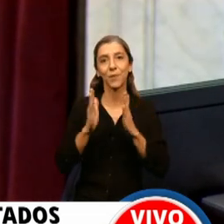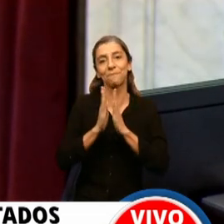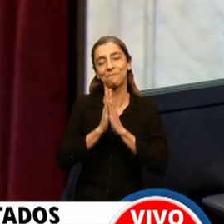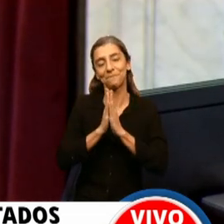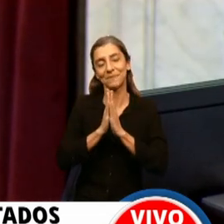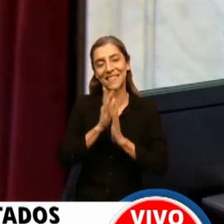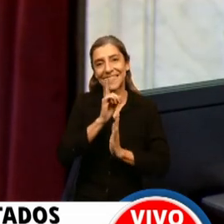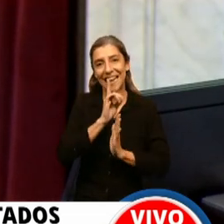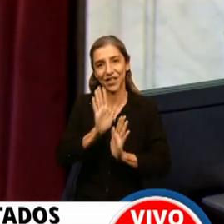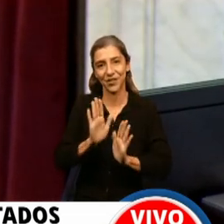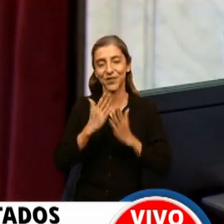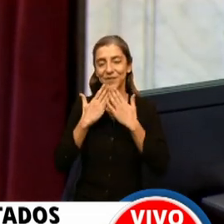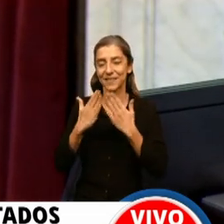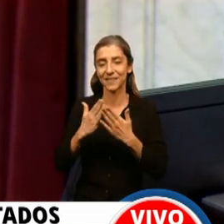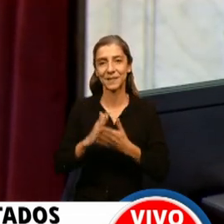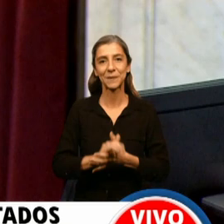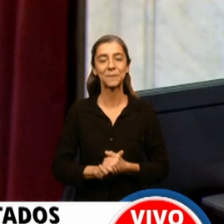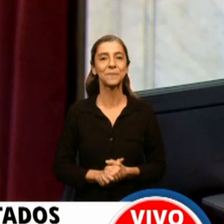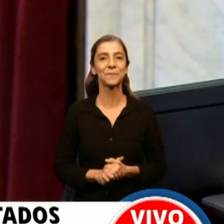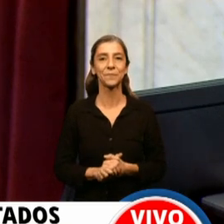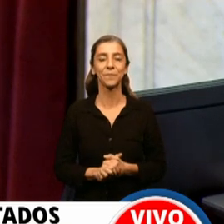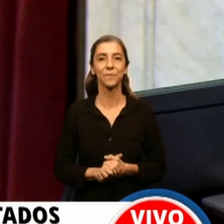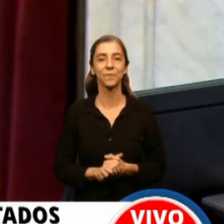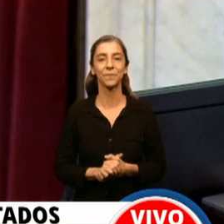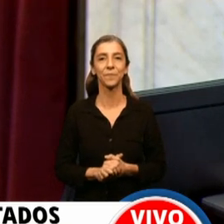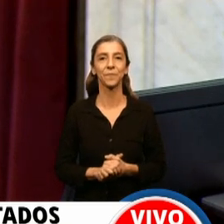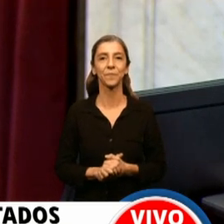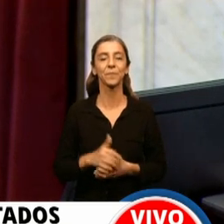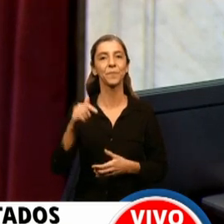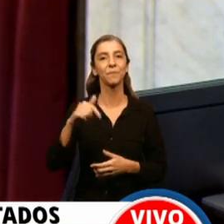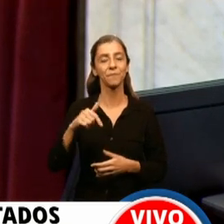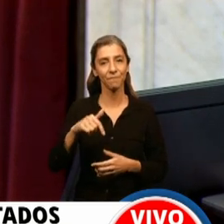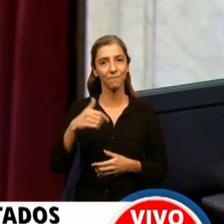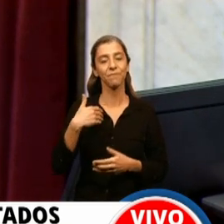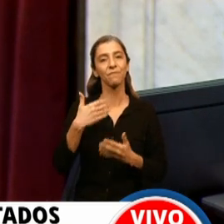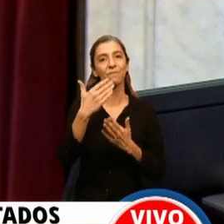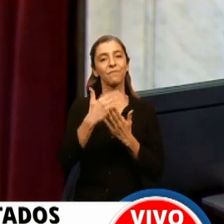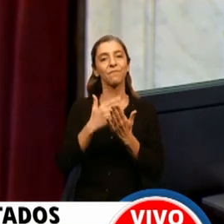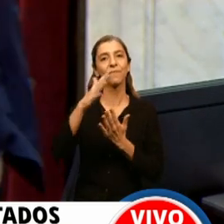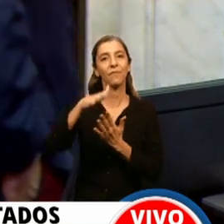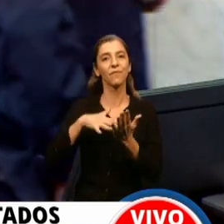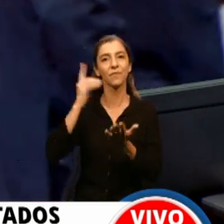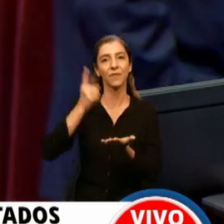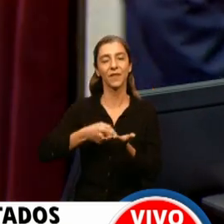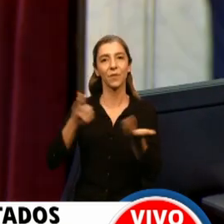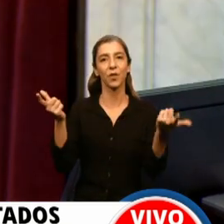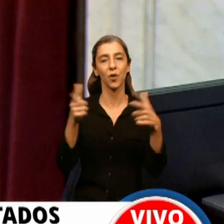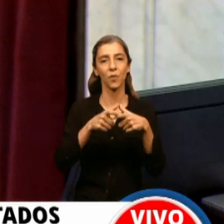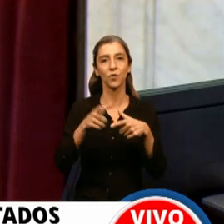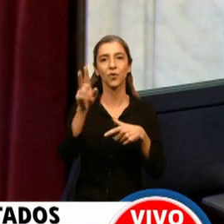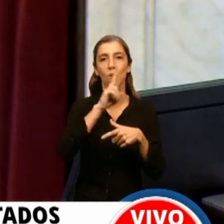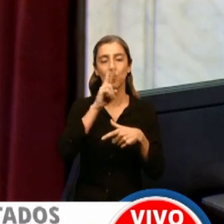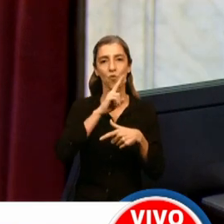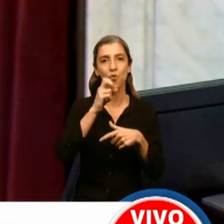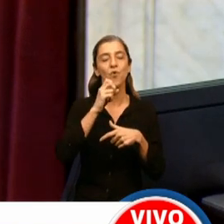silencio gracias en consideración en general el dictamen de las comisiones de mujeres y